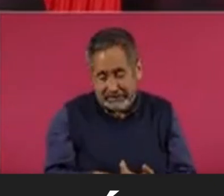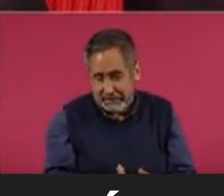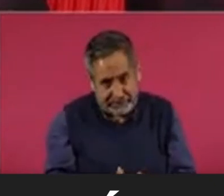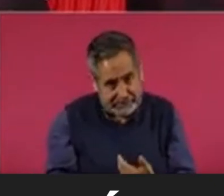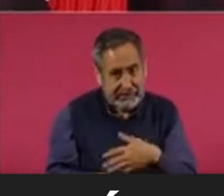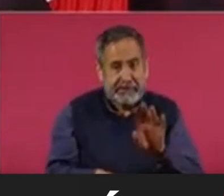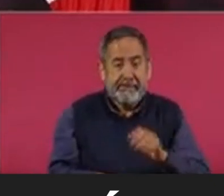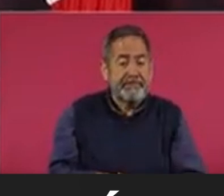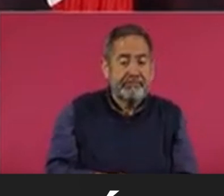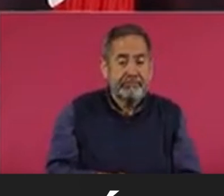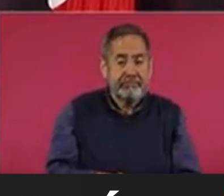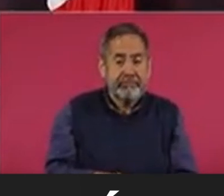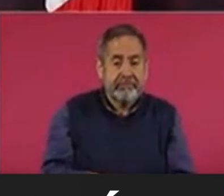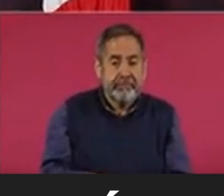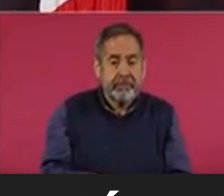y